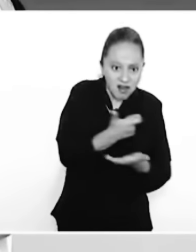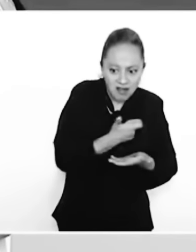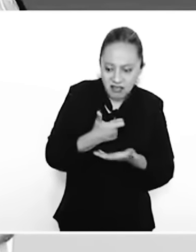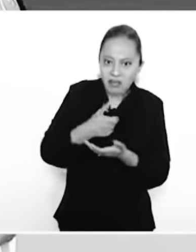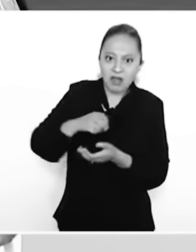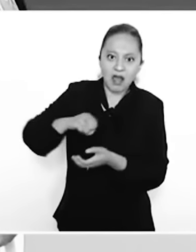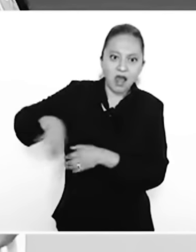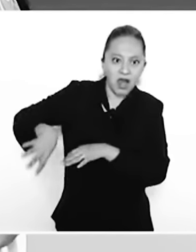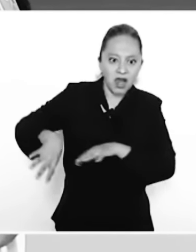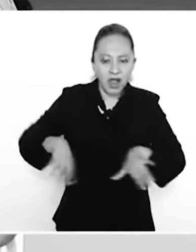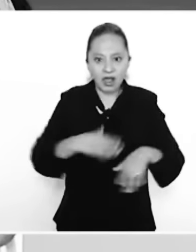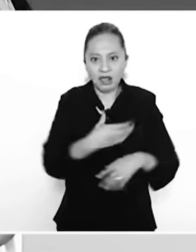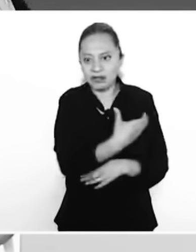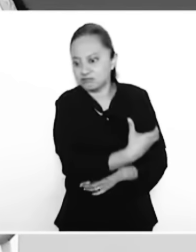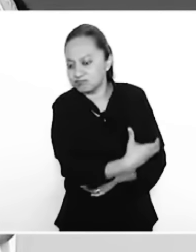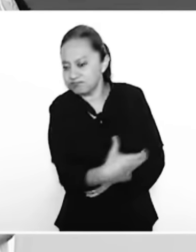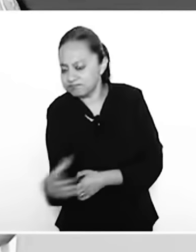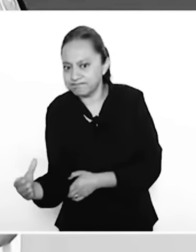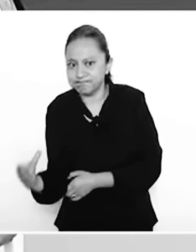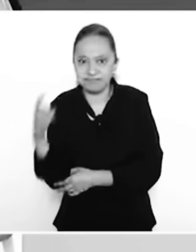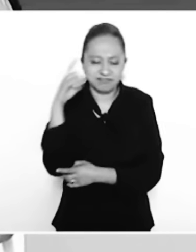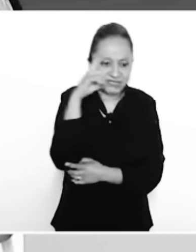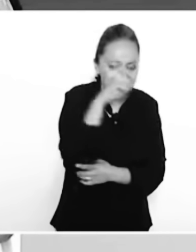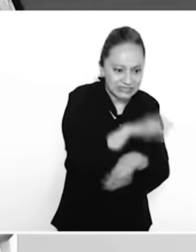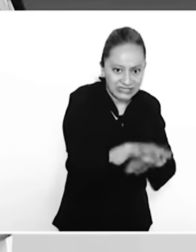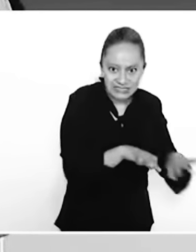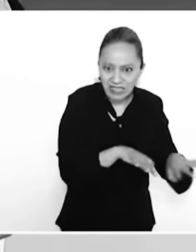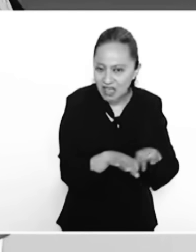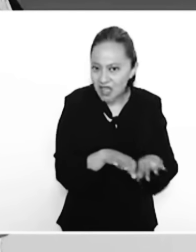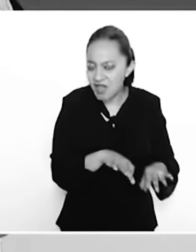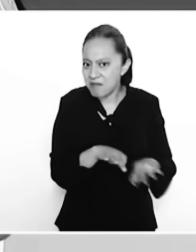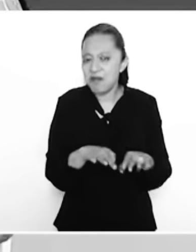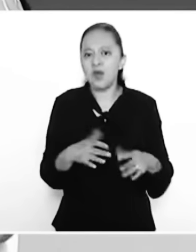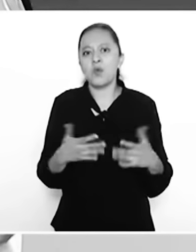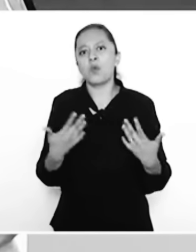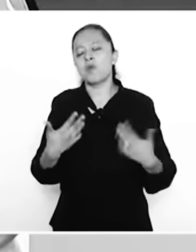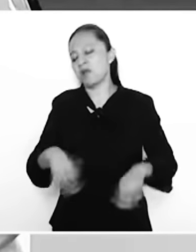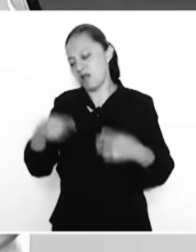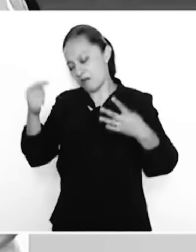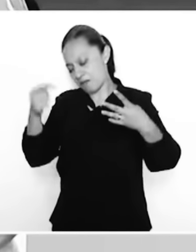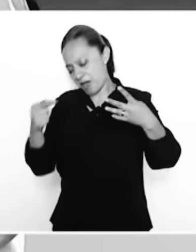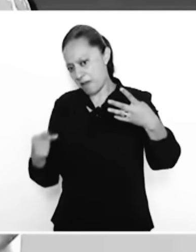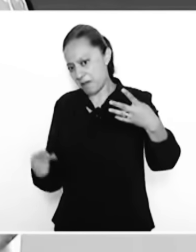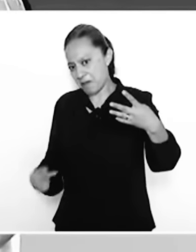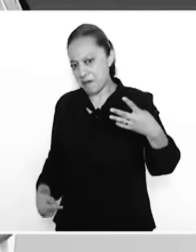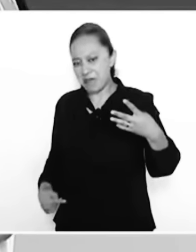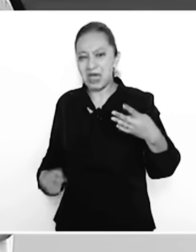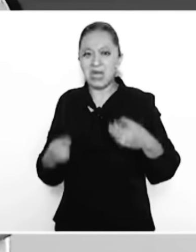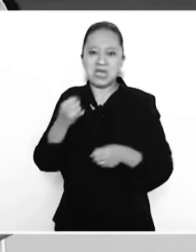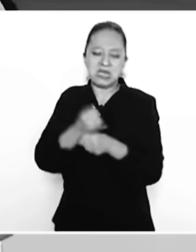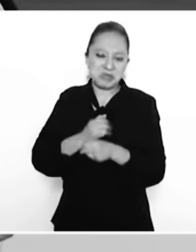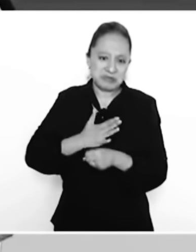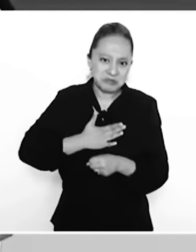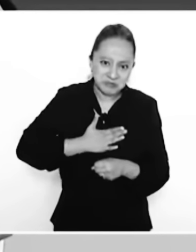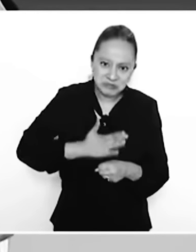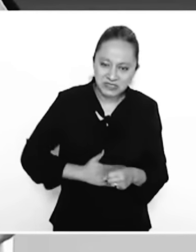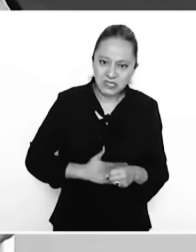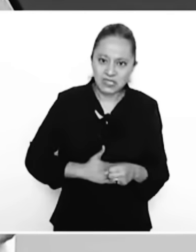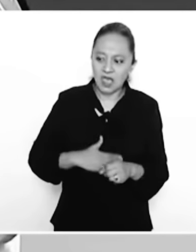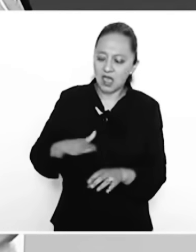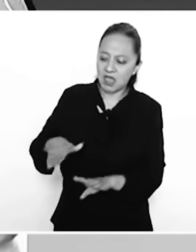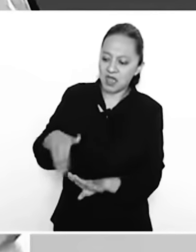crisis económica, las devaluaciones y una larga lista de injusticias cometidas contra el